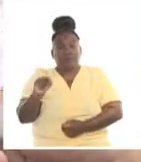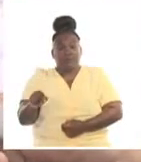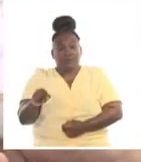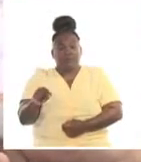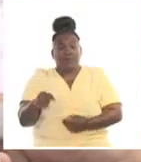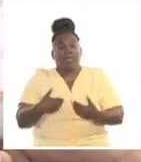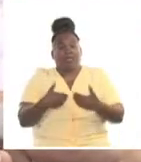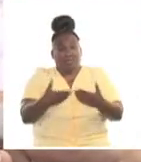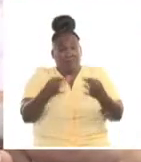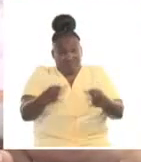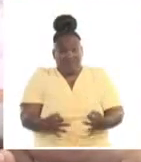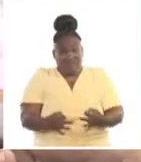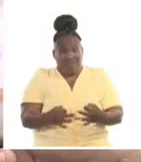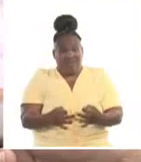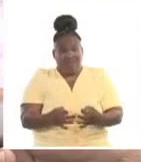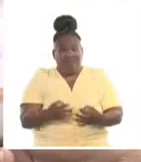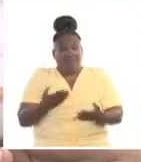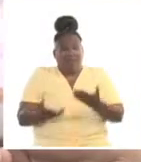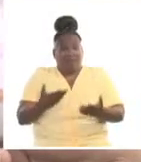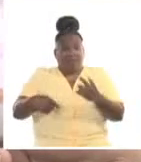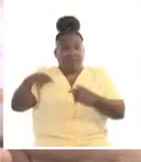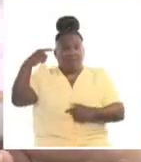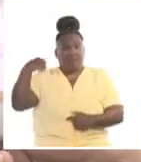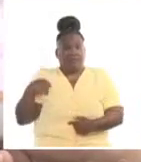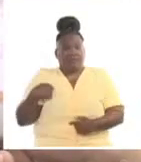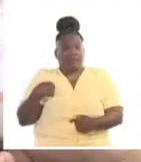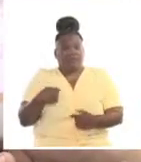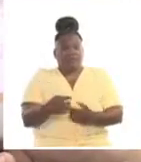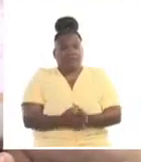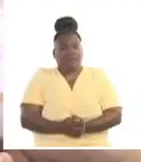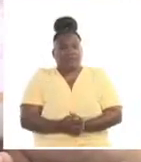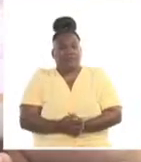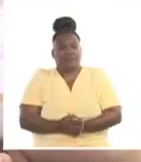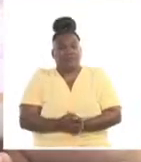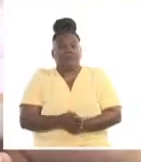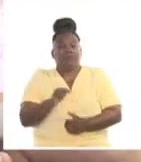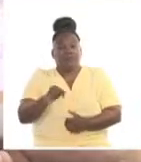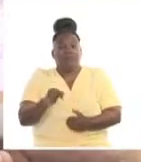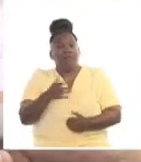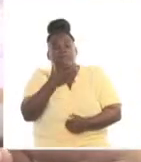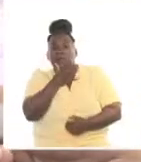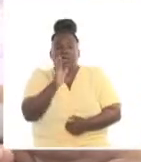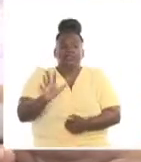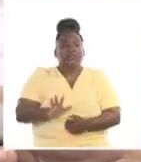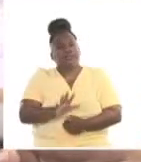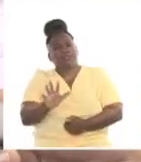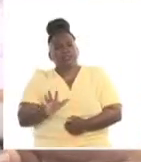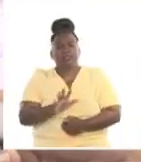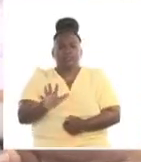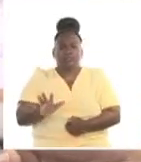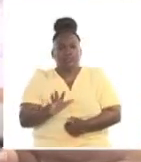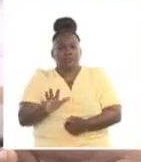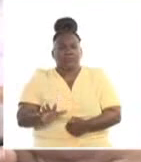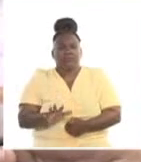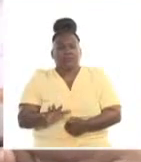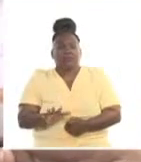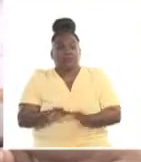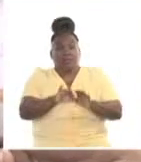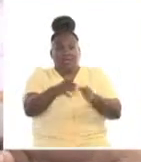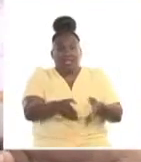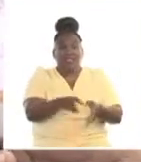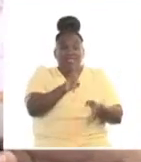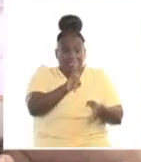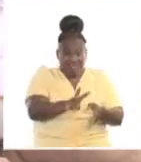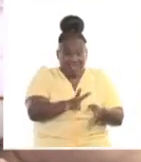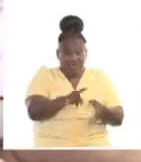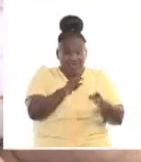hay entre el día de ayer, que inició el día, y el día de hoy es bastante parecida, porque entró la unidad número 3 de Santa Cruz y la